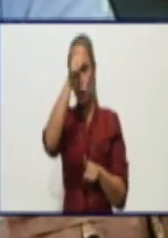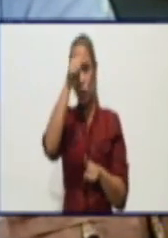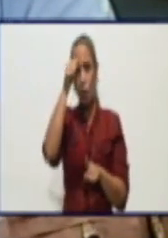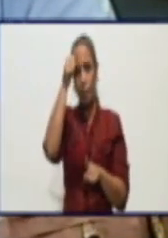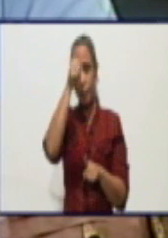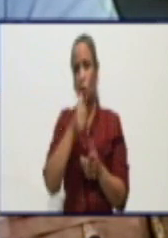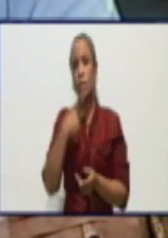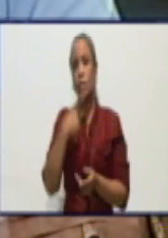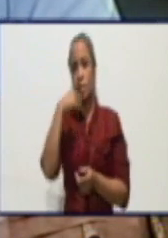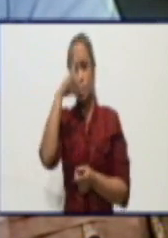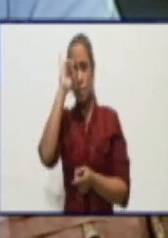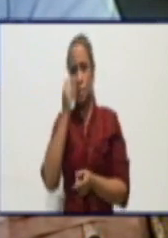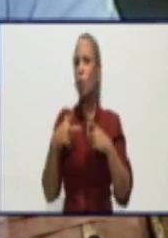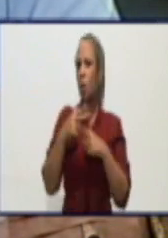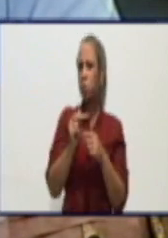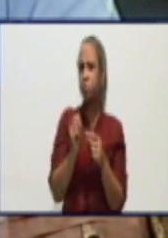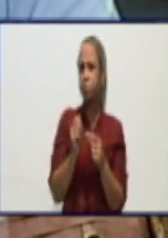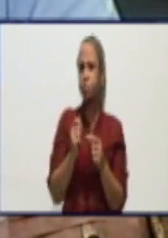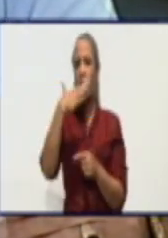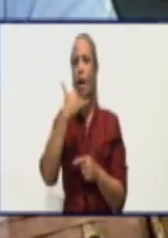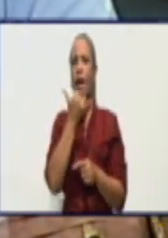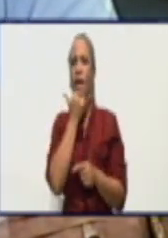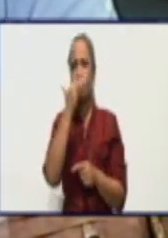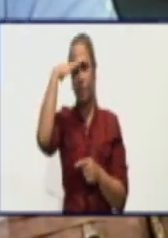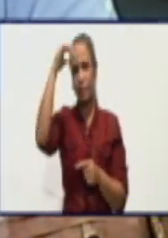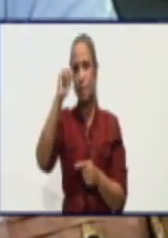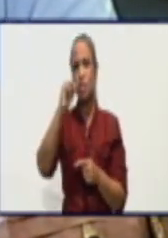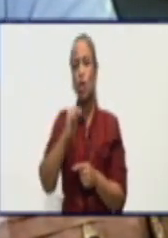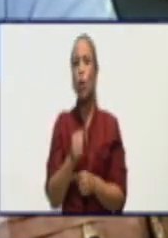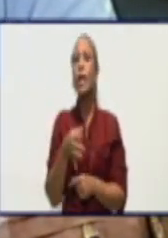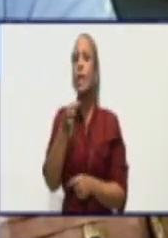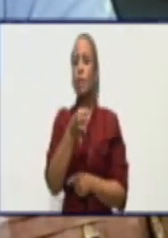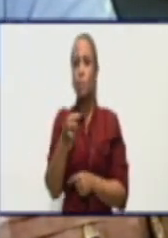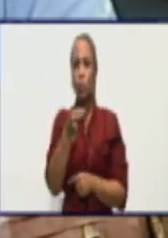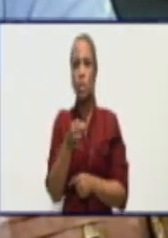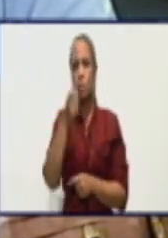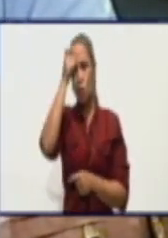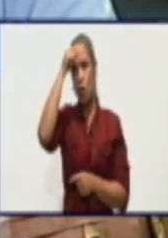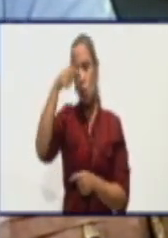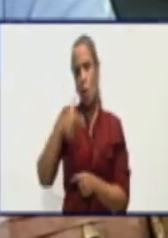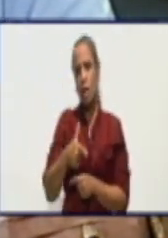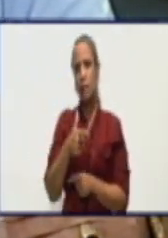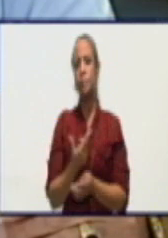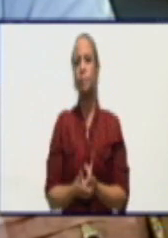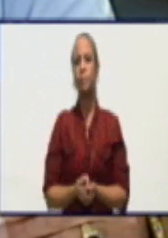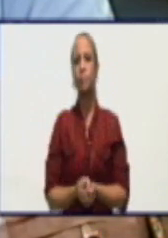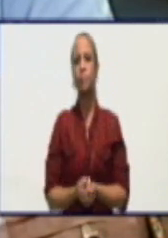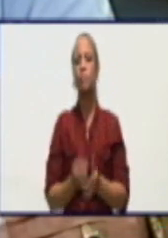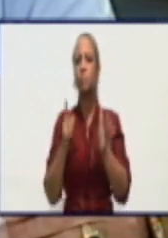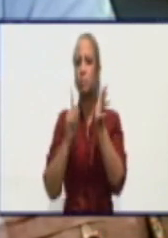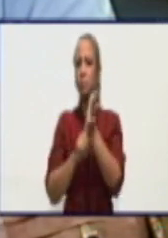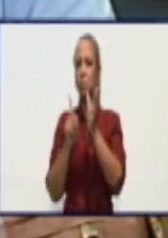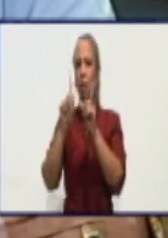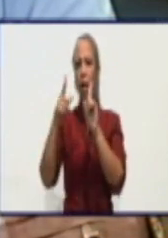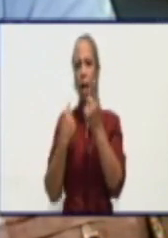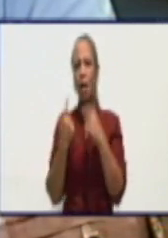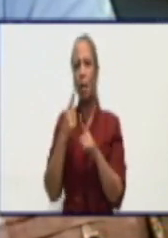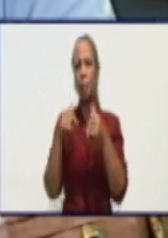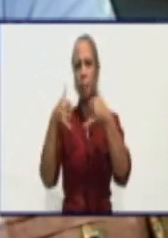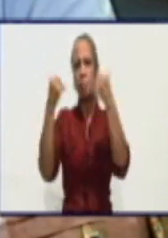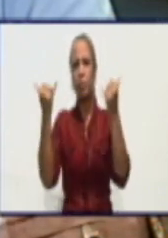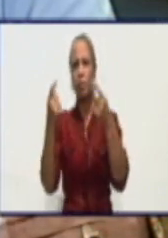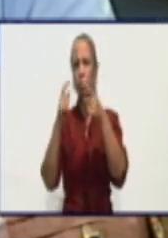primarias. En el caso de el viernes, el municipio de Iguaní, el circuito Palmarón, por una línea reventada por falso contacto en horas de la noche, que